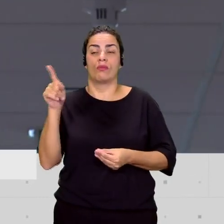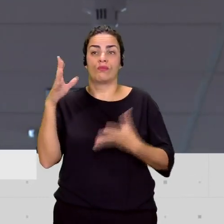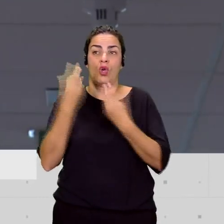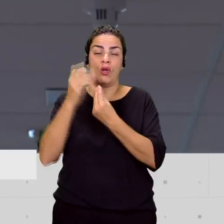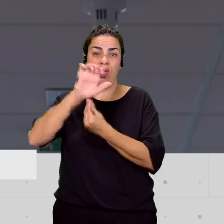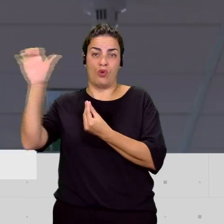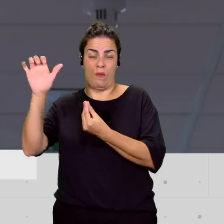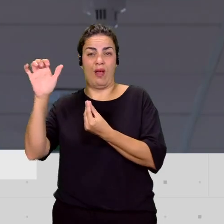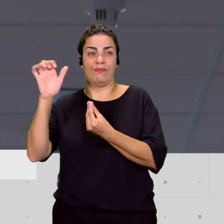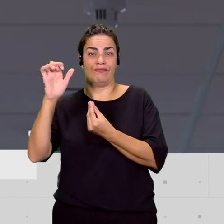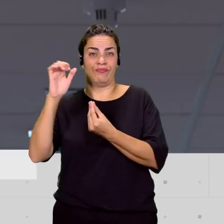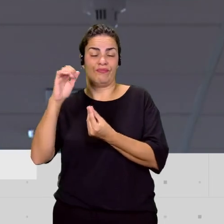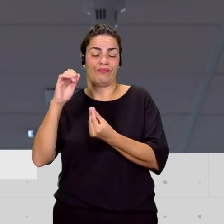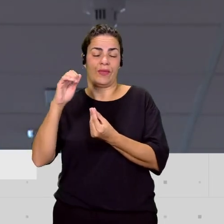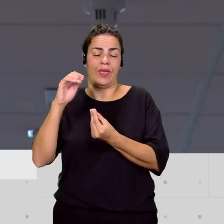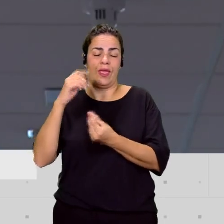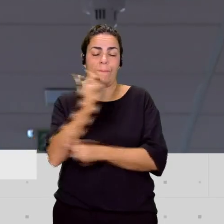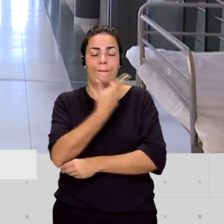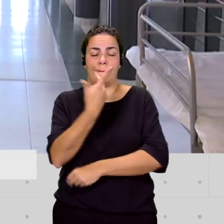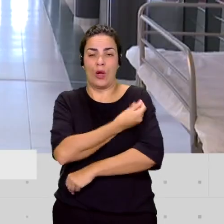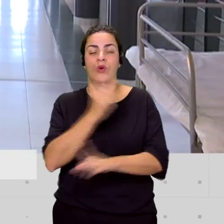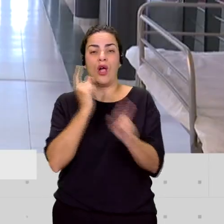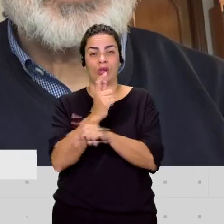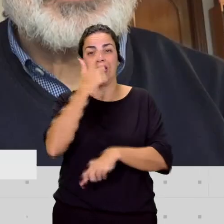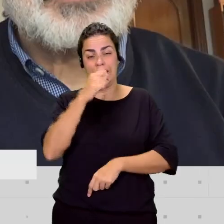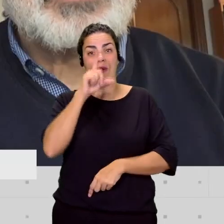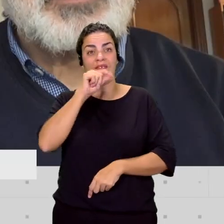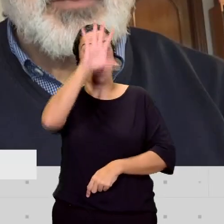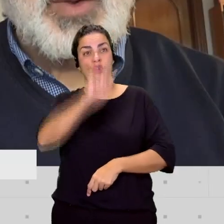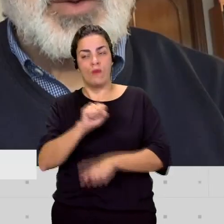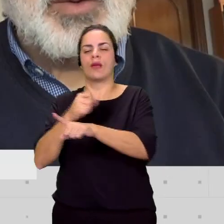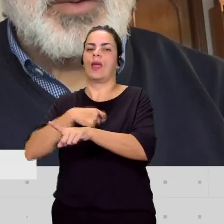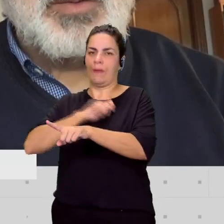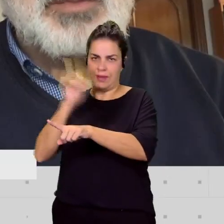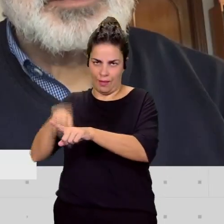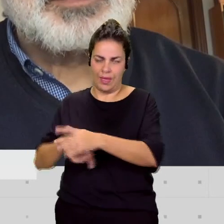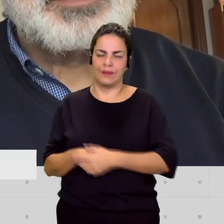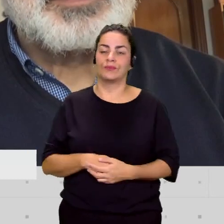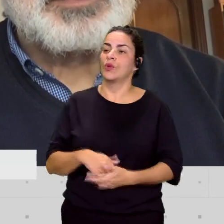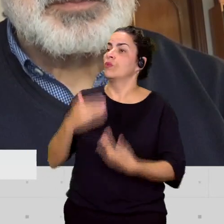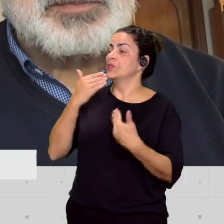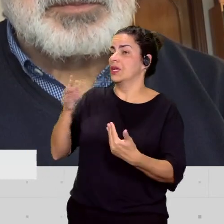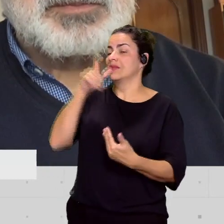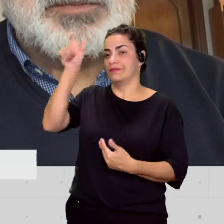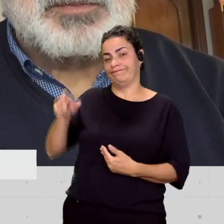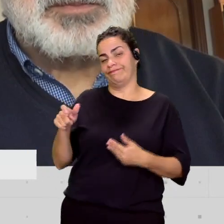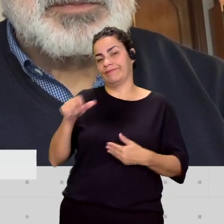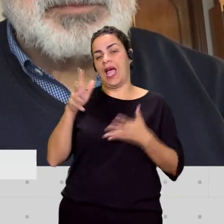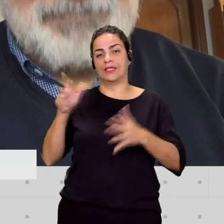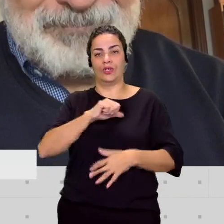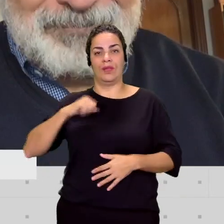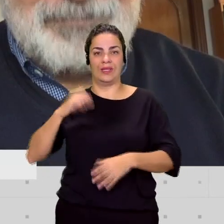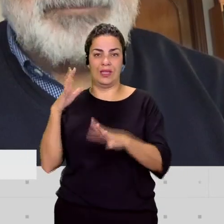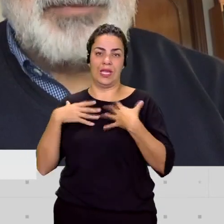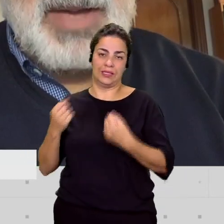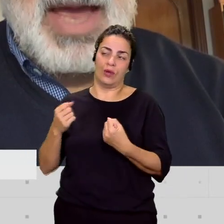Europea de vacuna contra la gripe aviar. Muchas gracias, Daniel López Acuña, asesor independiente de salud, por estar con nosotros esta mañana.